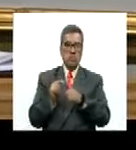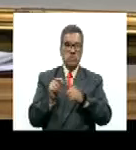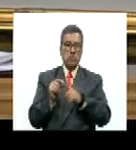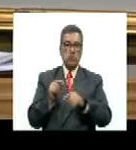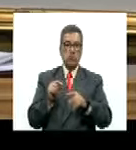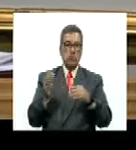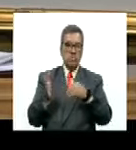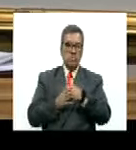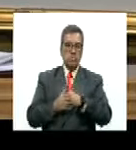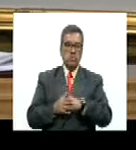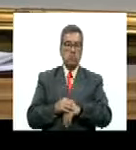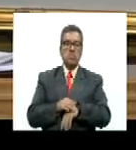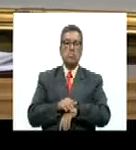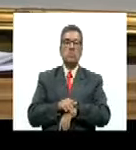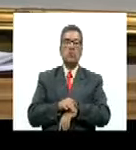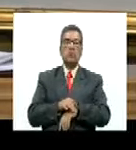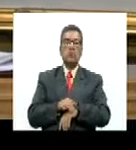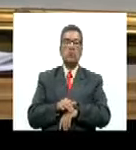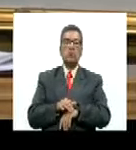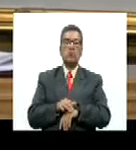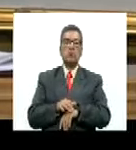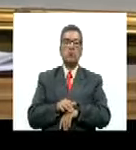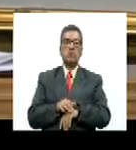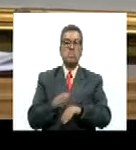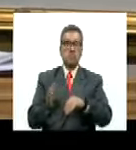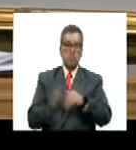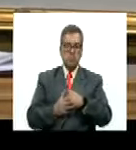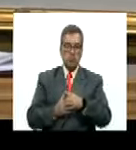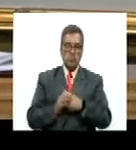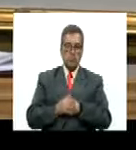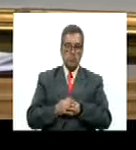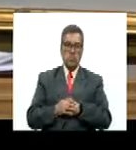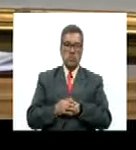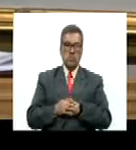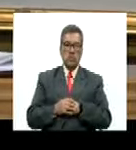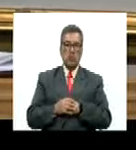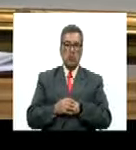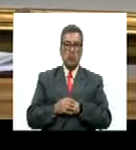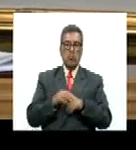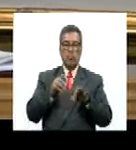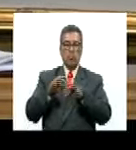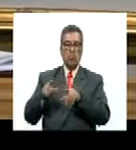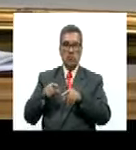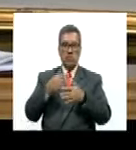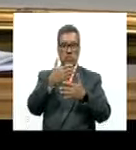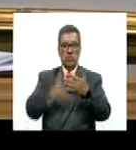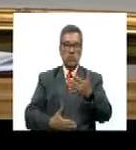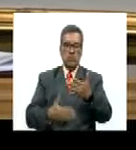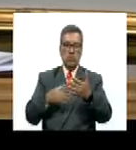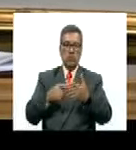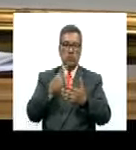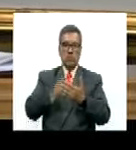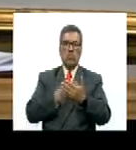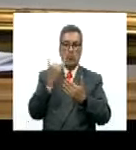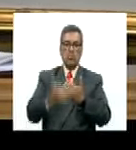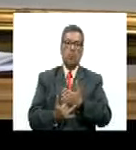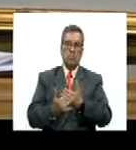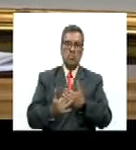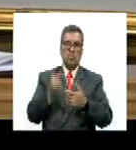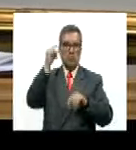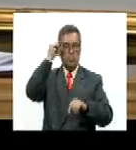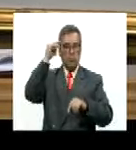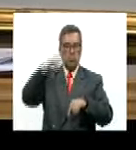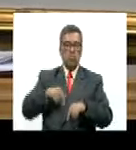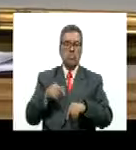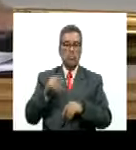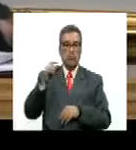Se va a cerrar. Se cierra. Ciudadana secretaria, sírvese de lectura al proyecto de orden del día de